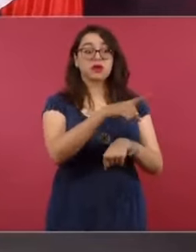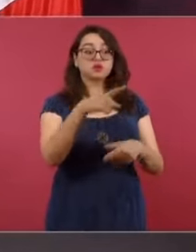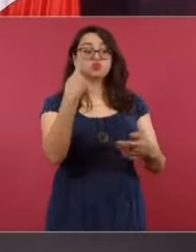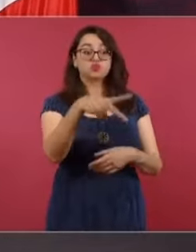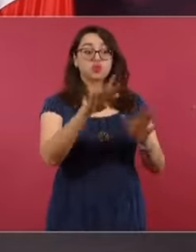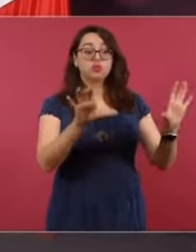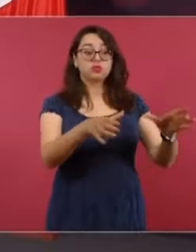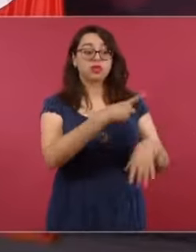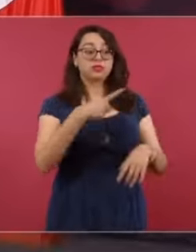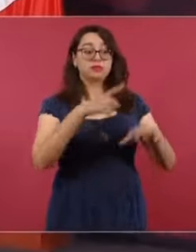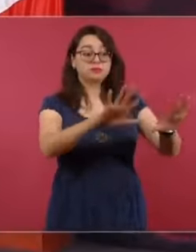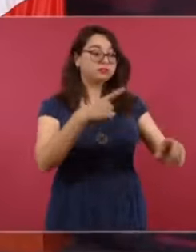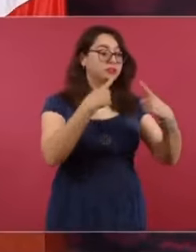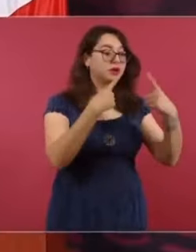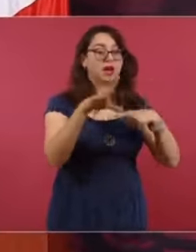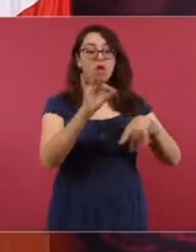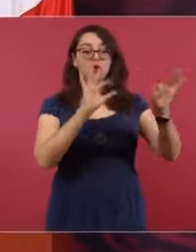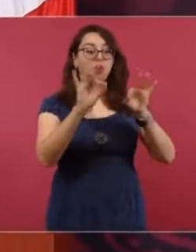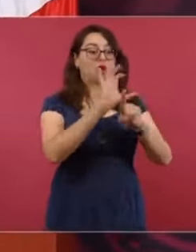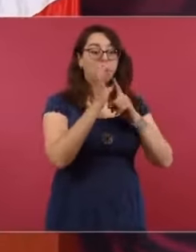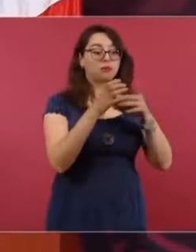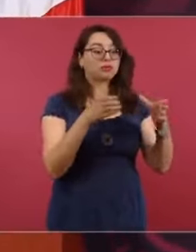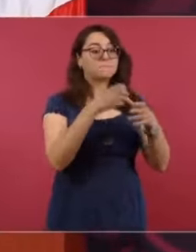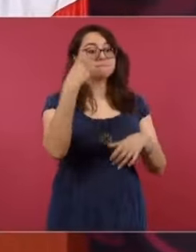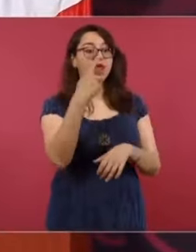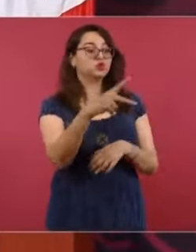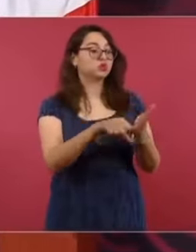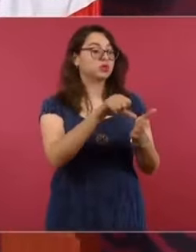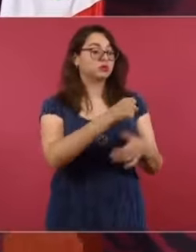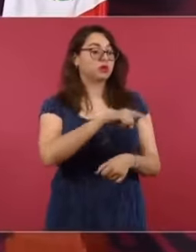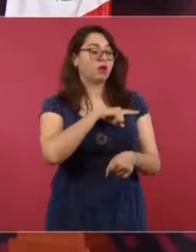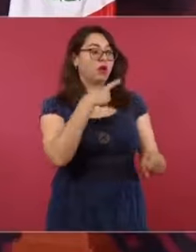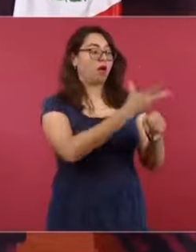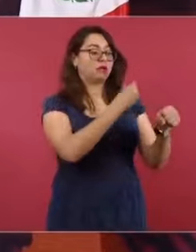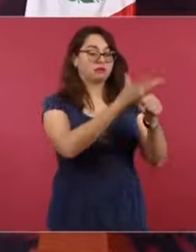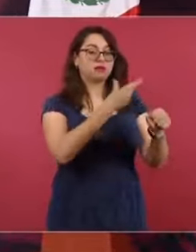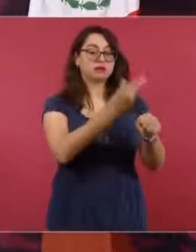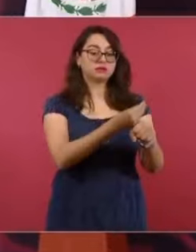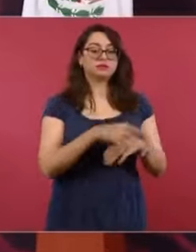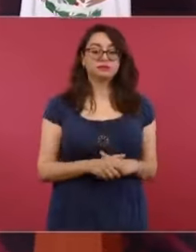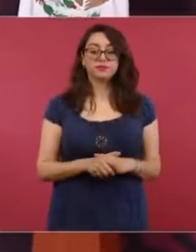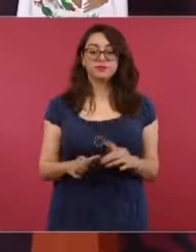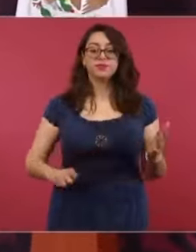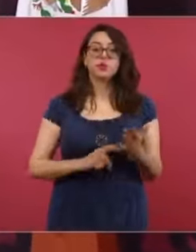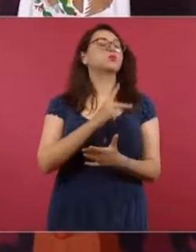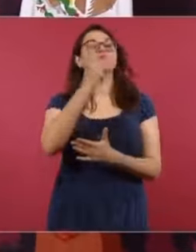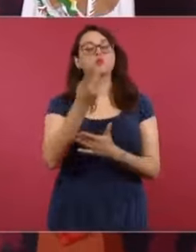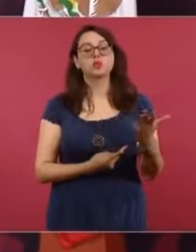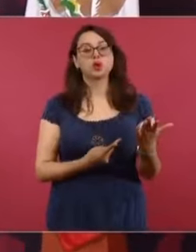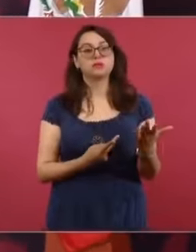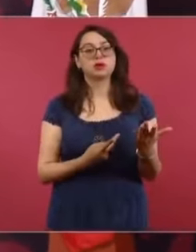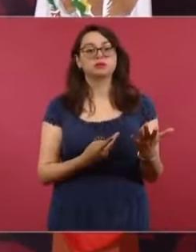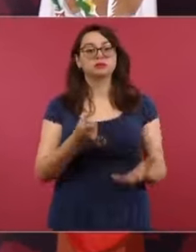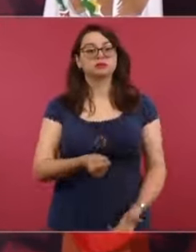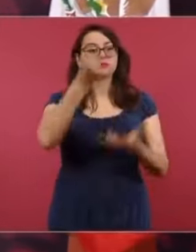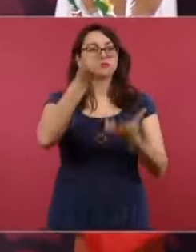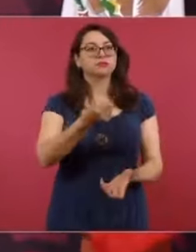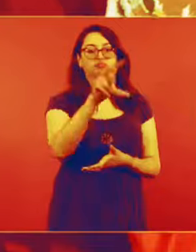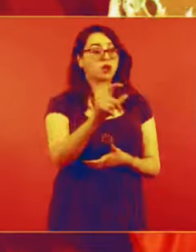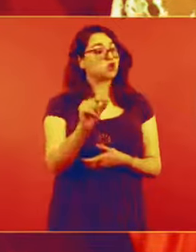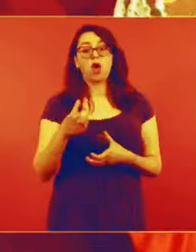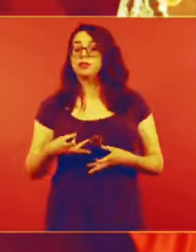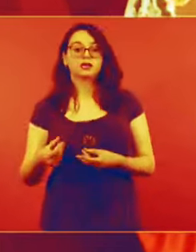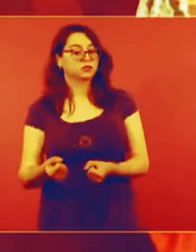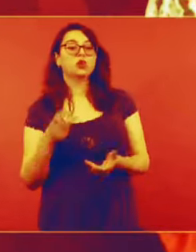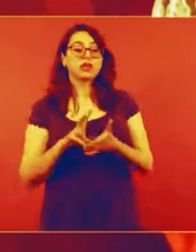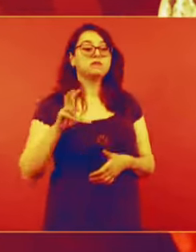arreglar los centros de salud, lo que más se requiera. Este programa, solo este programa, implica una inversión